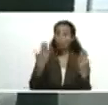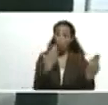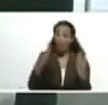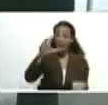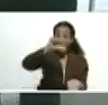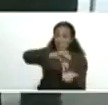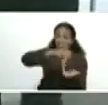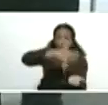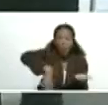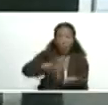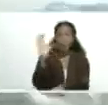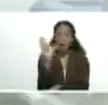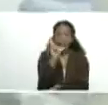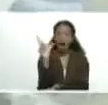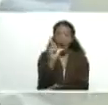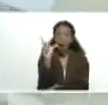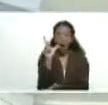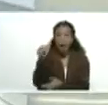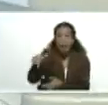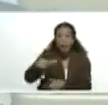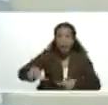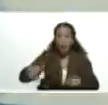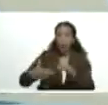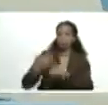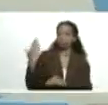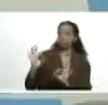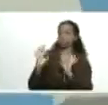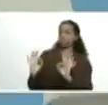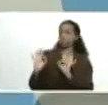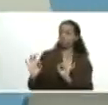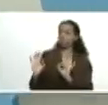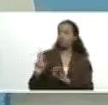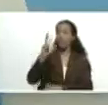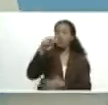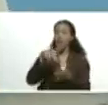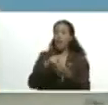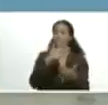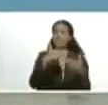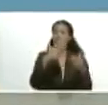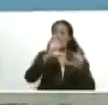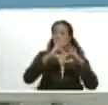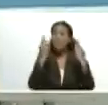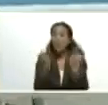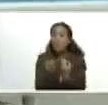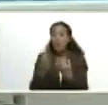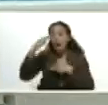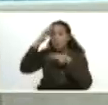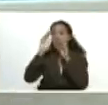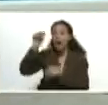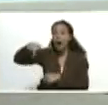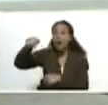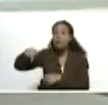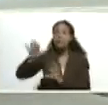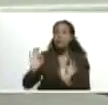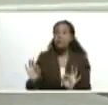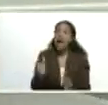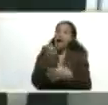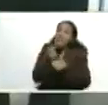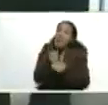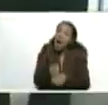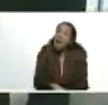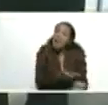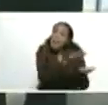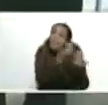centro asistencial que va a atender a más de 12.000 habitantes, más de 3.500 familias, presidente, y que algún día le esperamos por